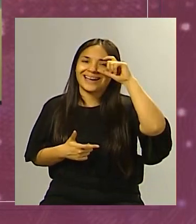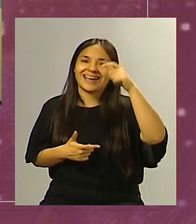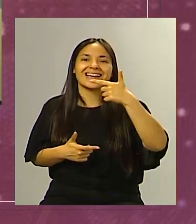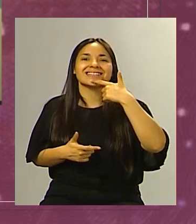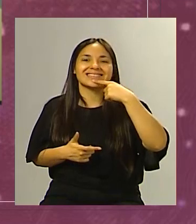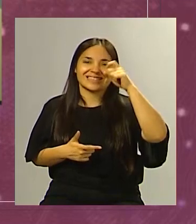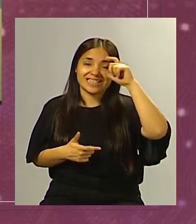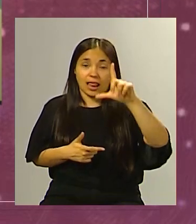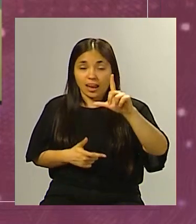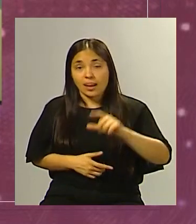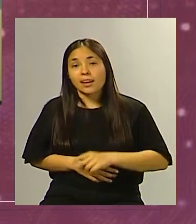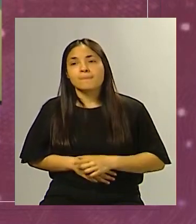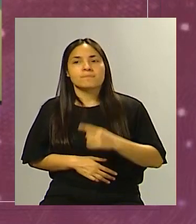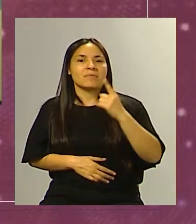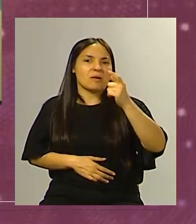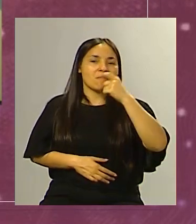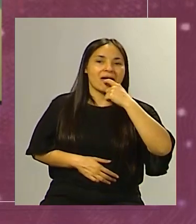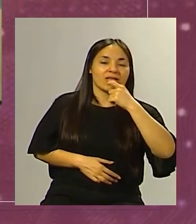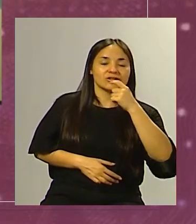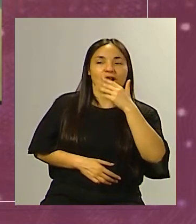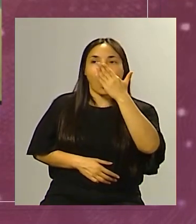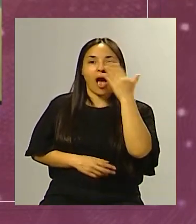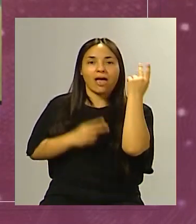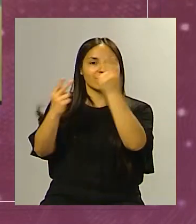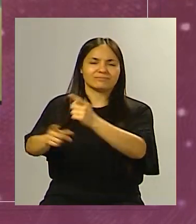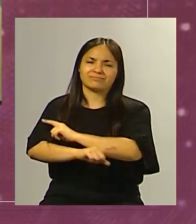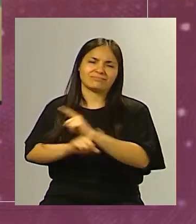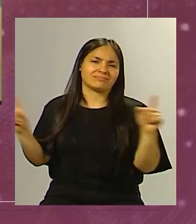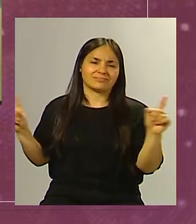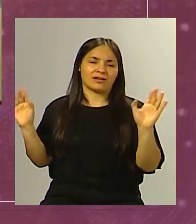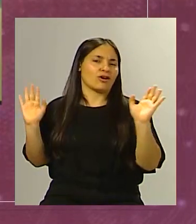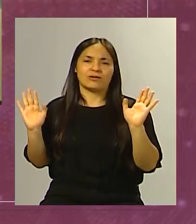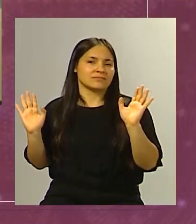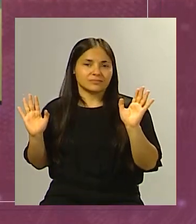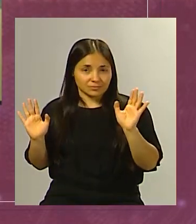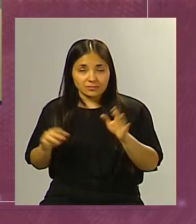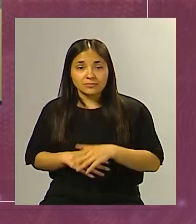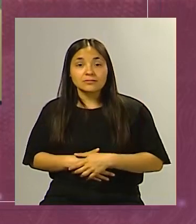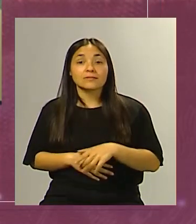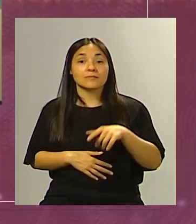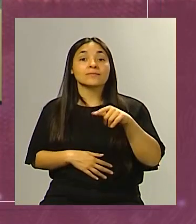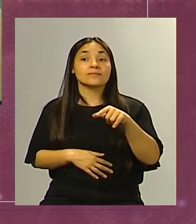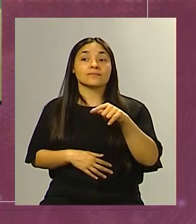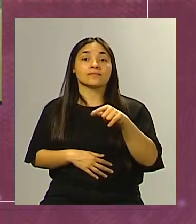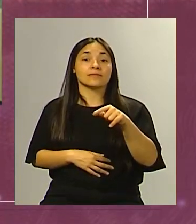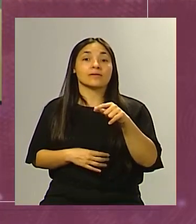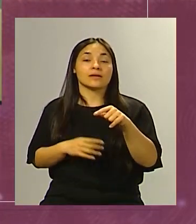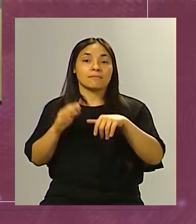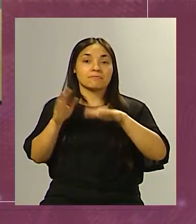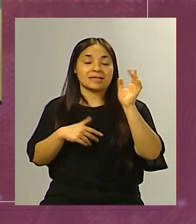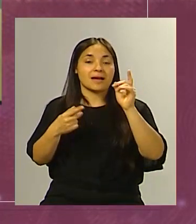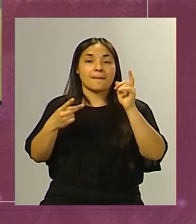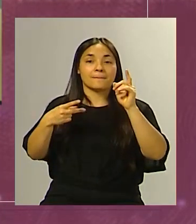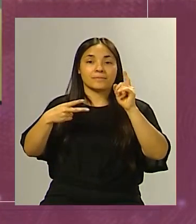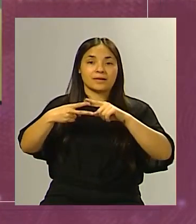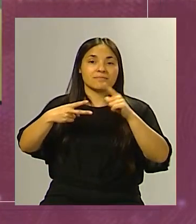el mendocino no toma Carlos Paz. Bueno, como hasta vos mismo recién charlando un poco, decía la primera opción para Carlos